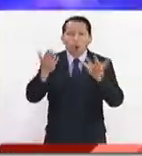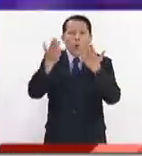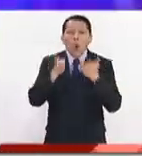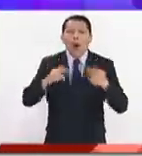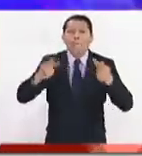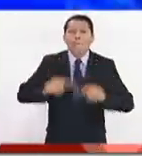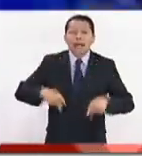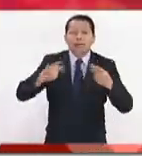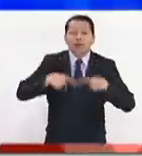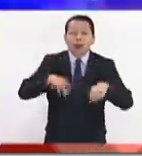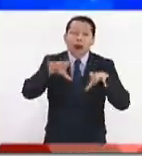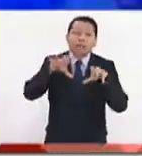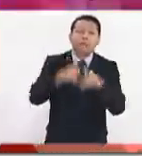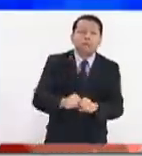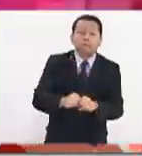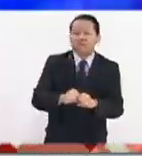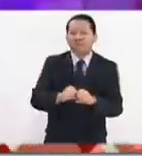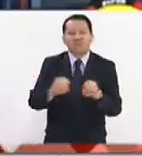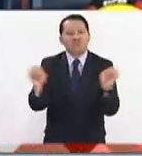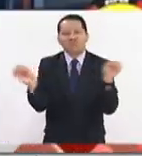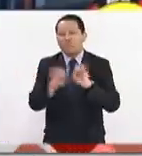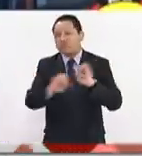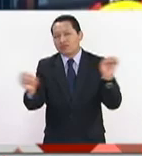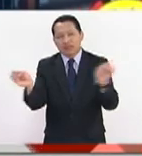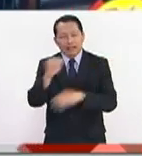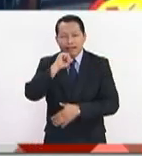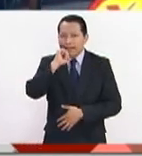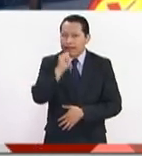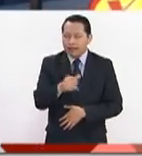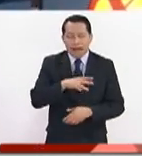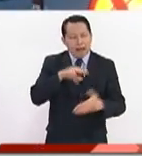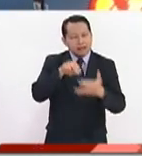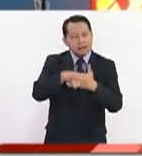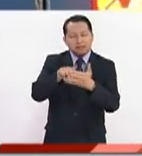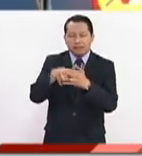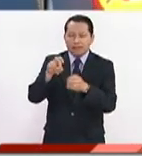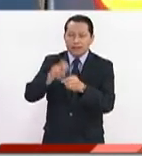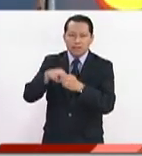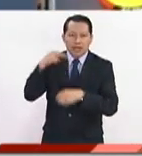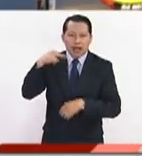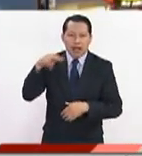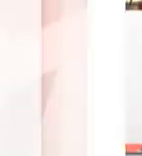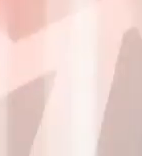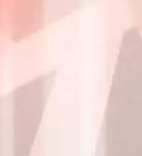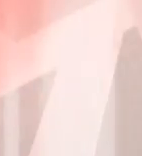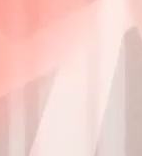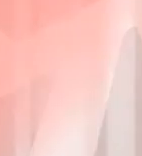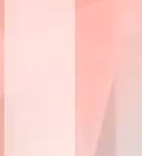detuvo a algún responsable de estos asesinatos allá en Veracruz.